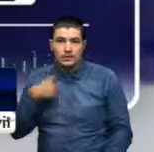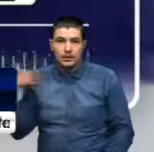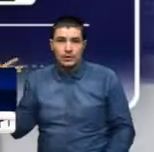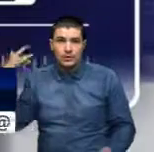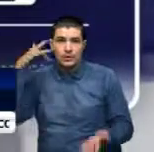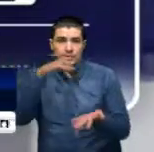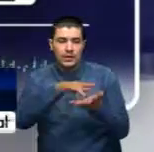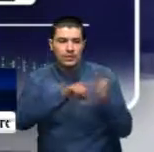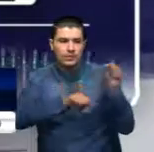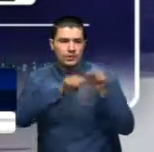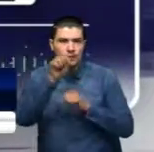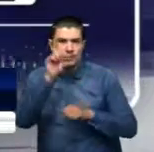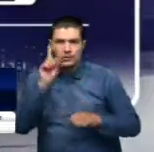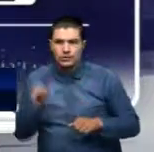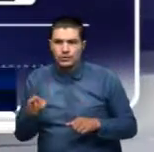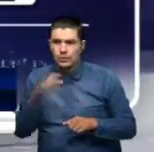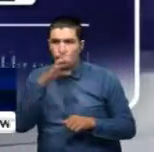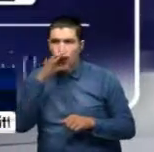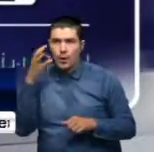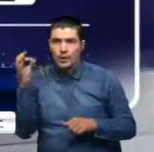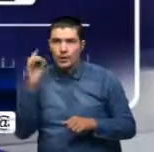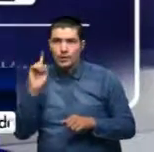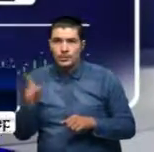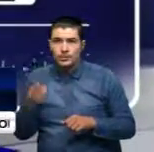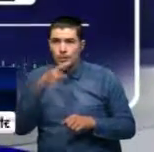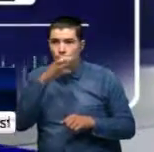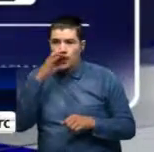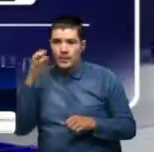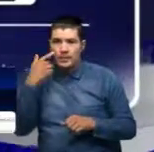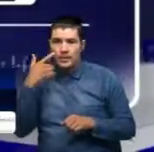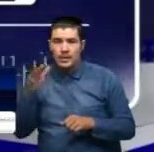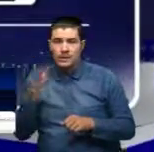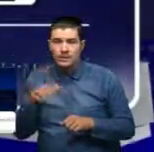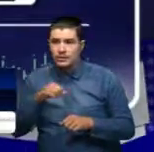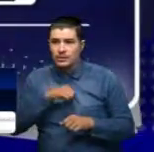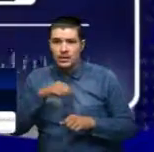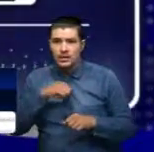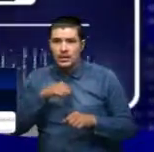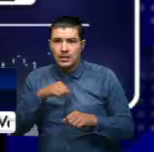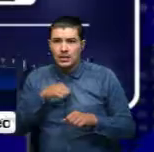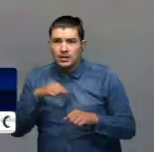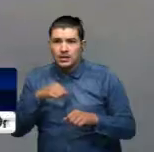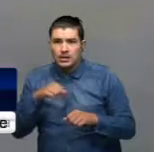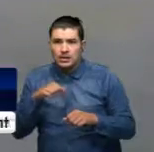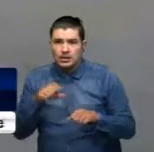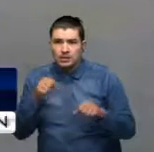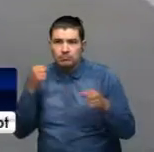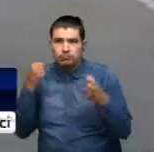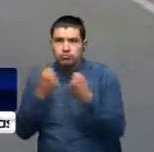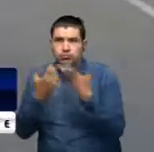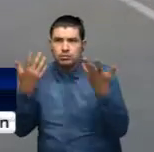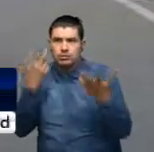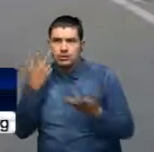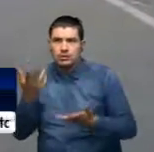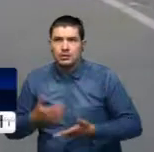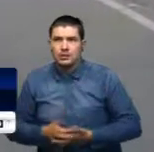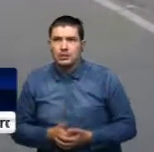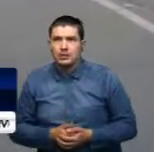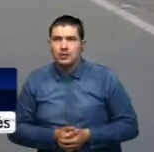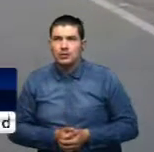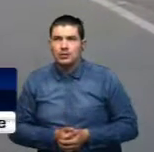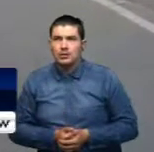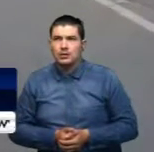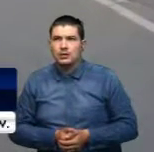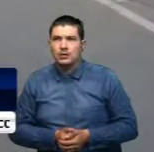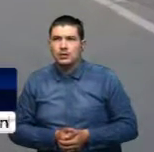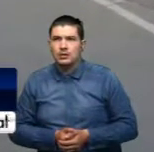para Bucaramanga y el hombre ya al parecer viene sin luces. Cuando sentí yo el totazo sobre el carro. ¿En qué lado del carro lo